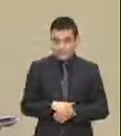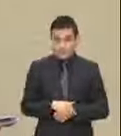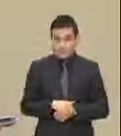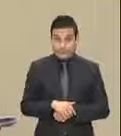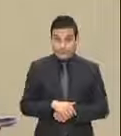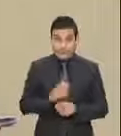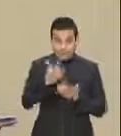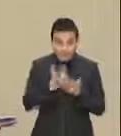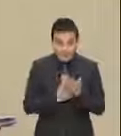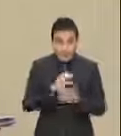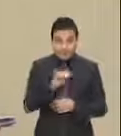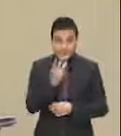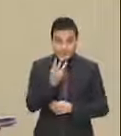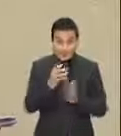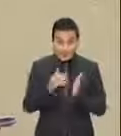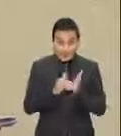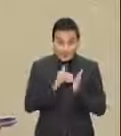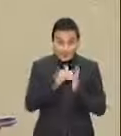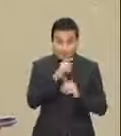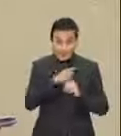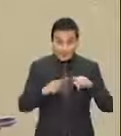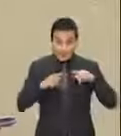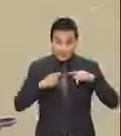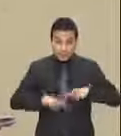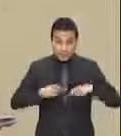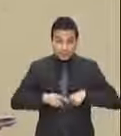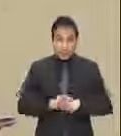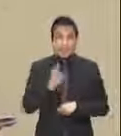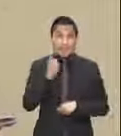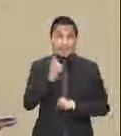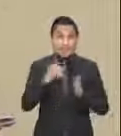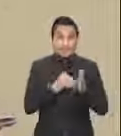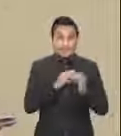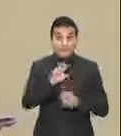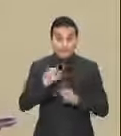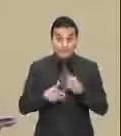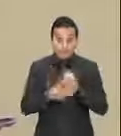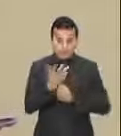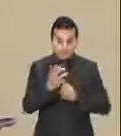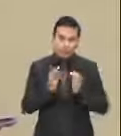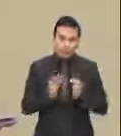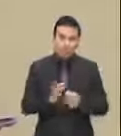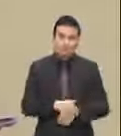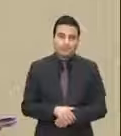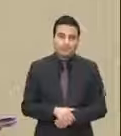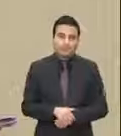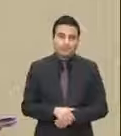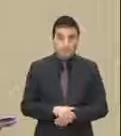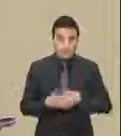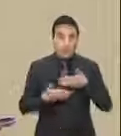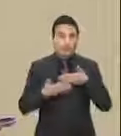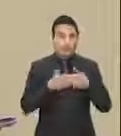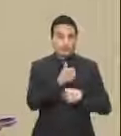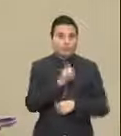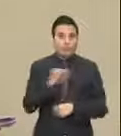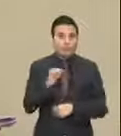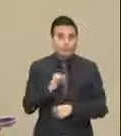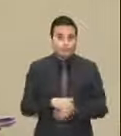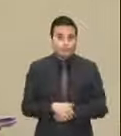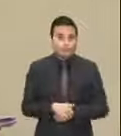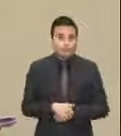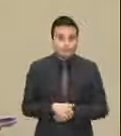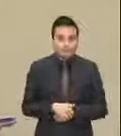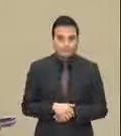93 millones y medio de personas sólo fueron procedentes 1.314 vamos a la elección del 6 de junio pues